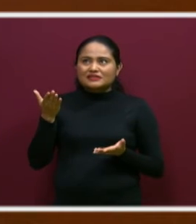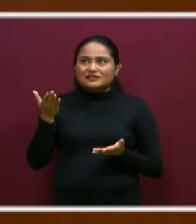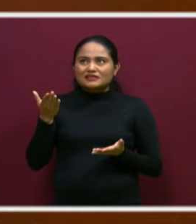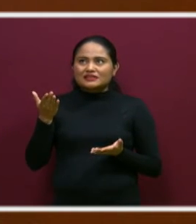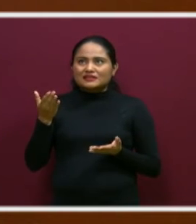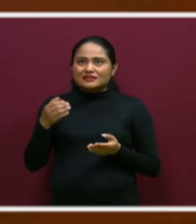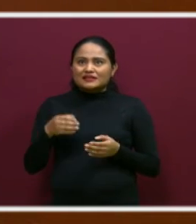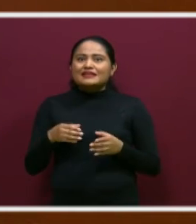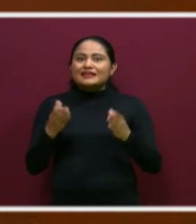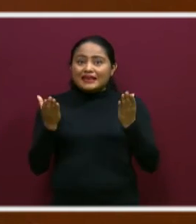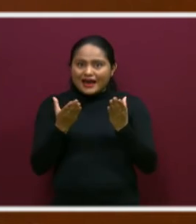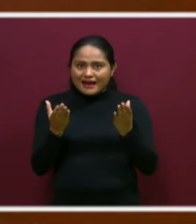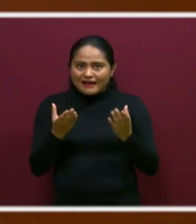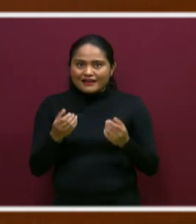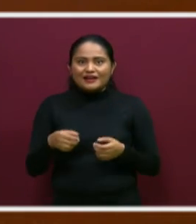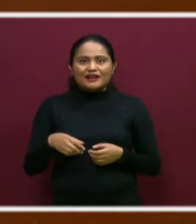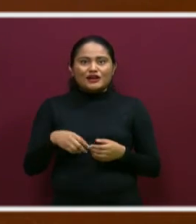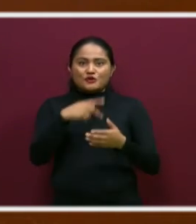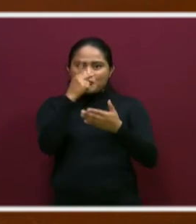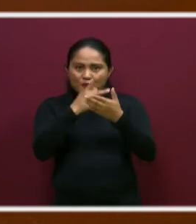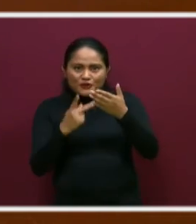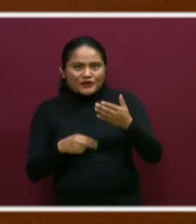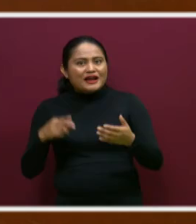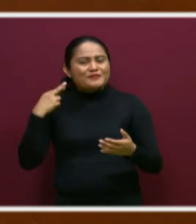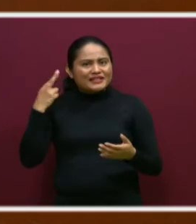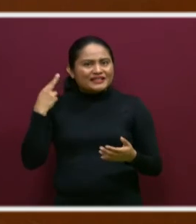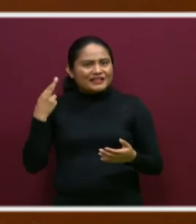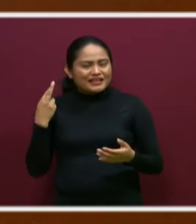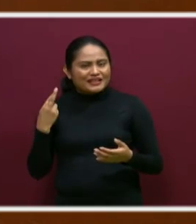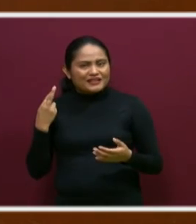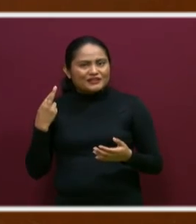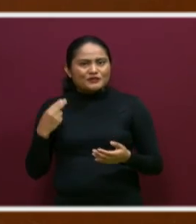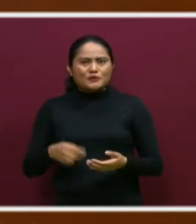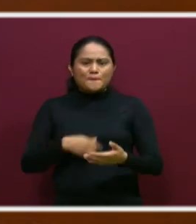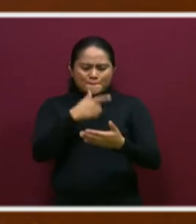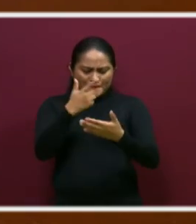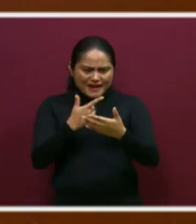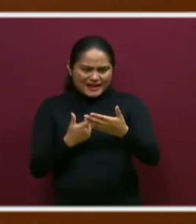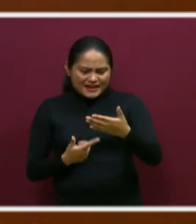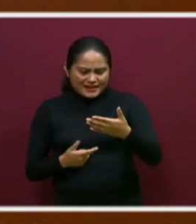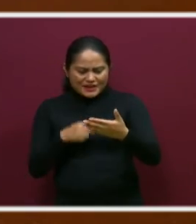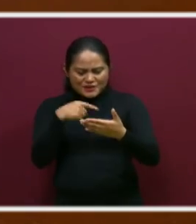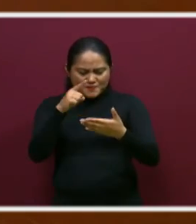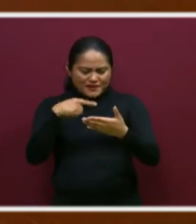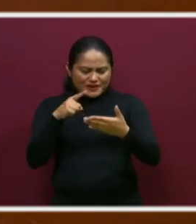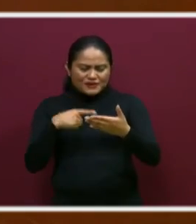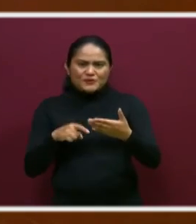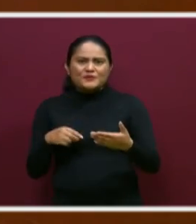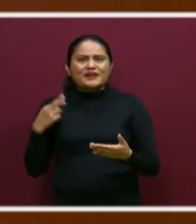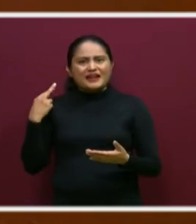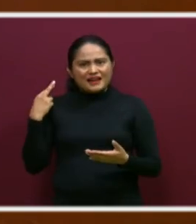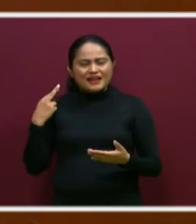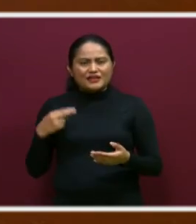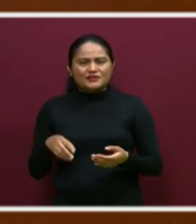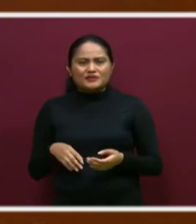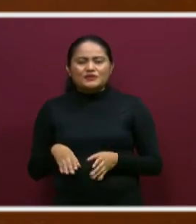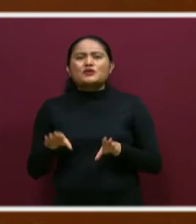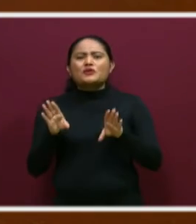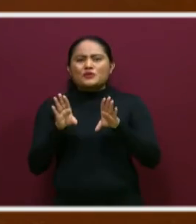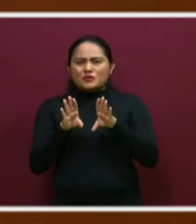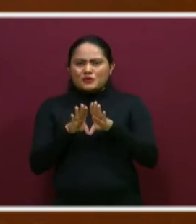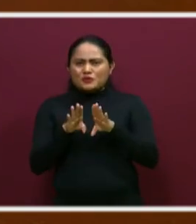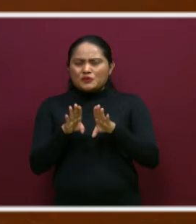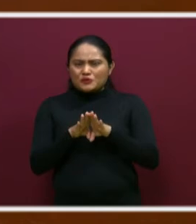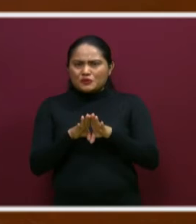poder grabar van a poder analizar y van a poder evaluar el impacto que tiene la propuesta que ellos hagan de de radio el impacto social que tenga en la